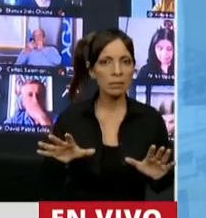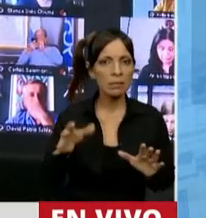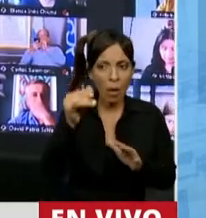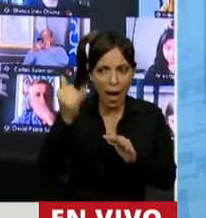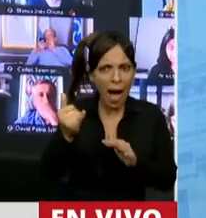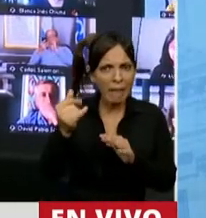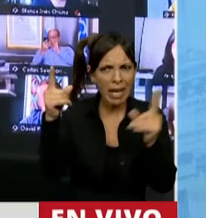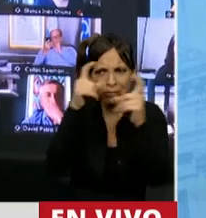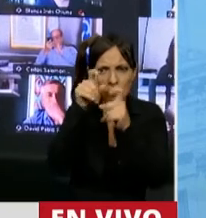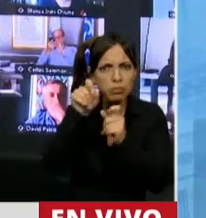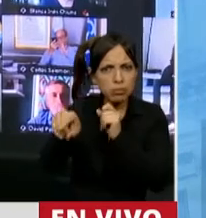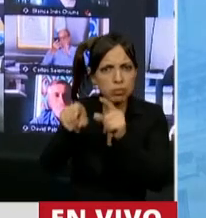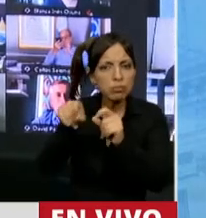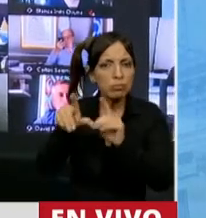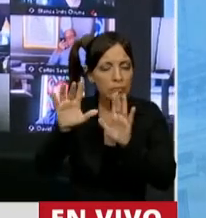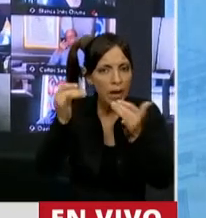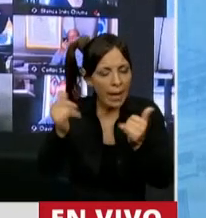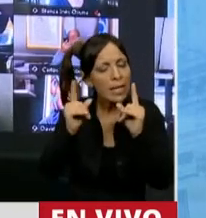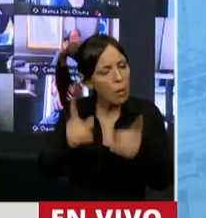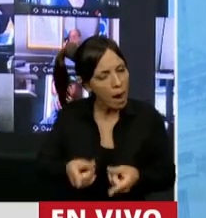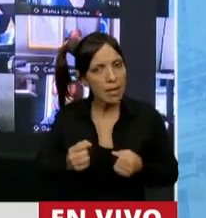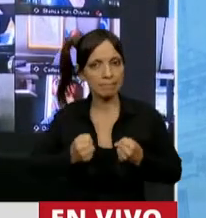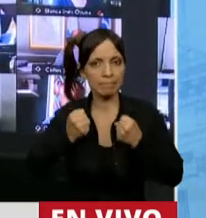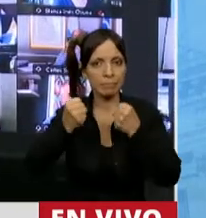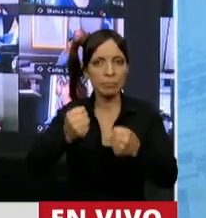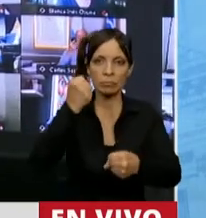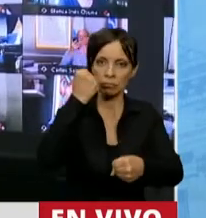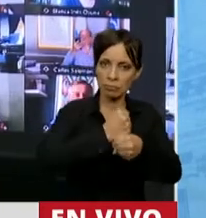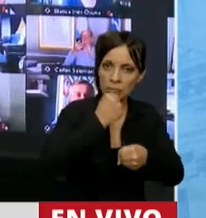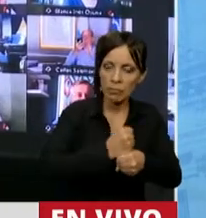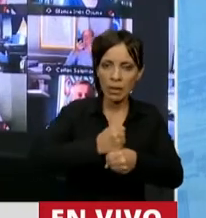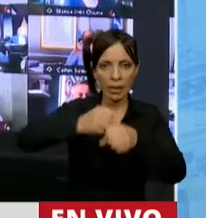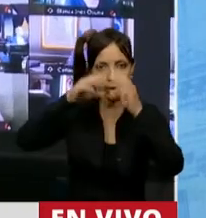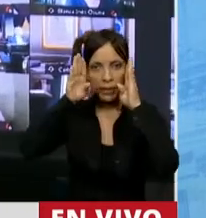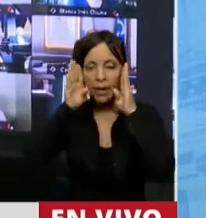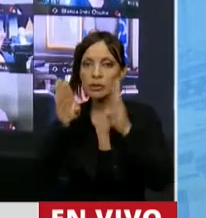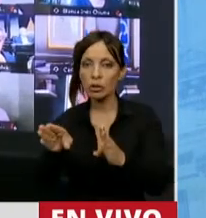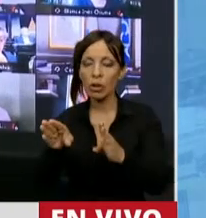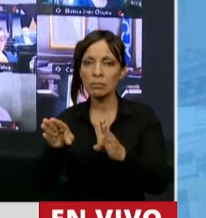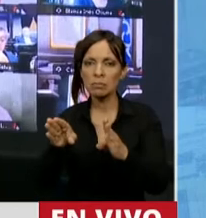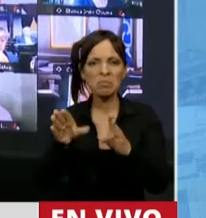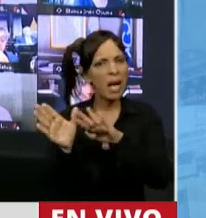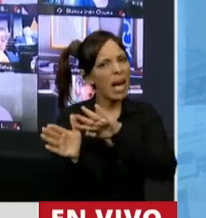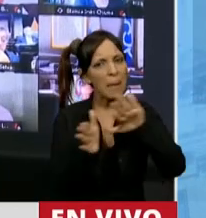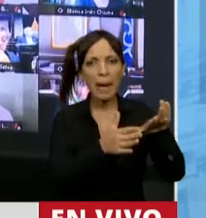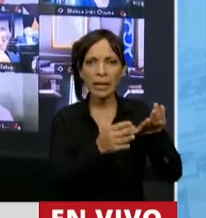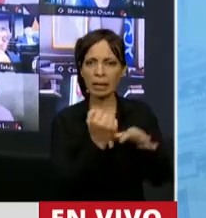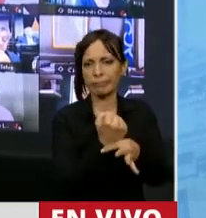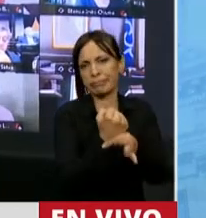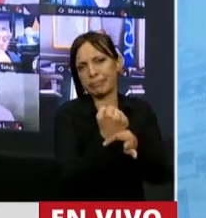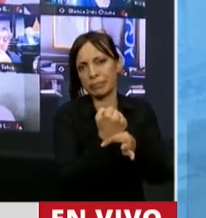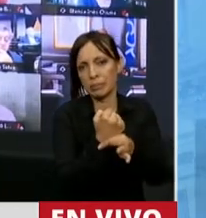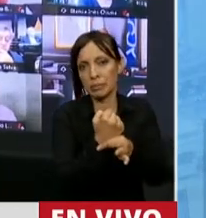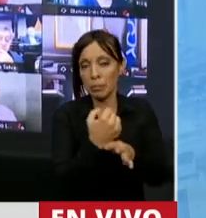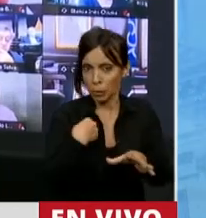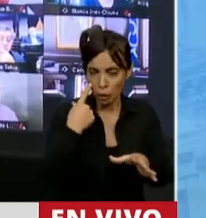condiciones adversas y apuesta al trabajo, a la dedicación, independientemente del talento, porque no sé si